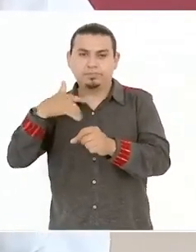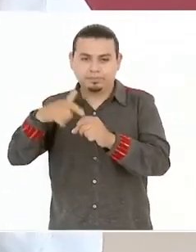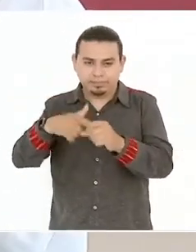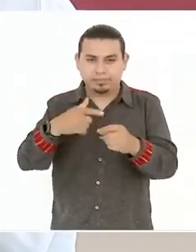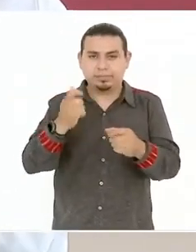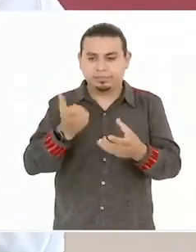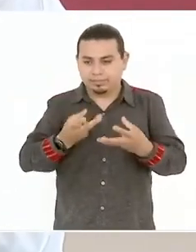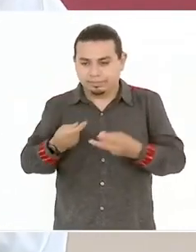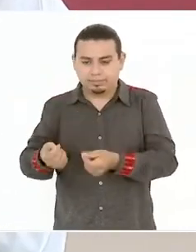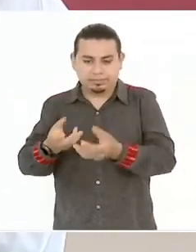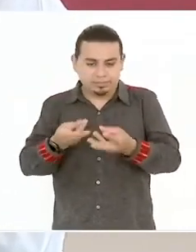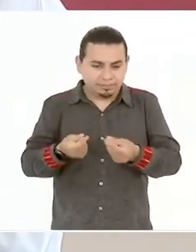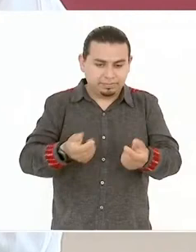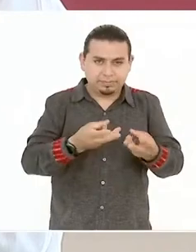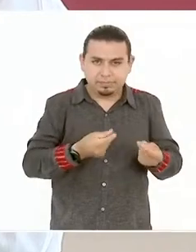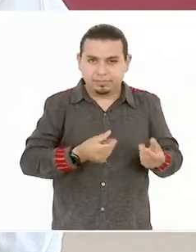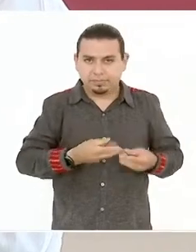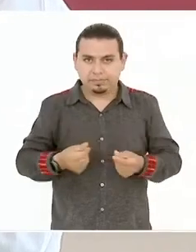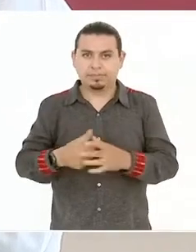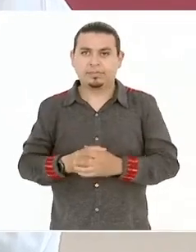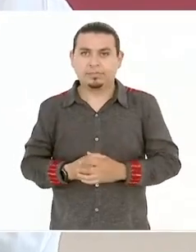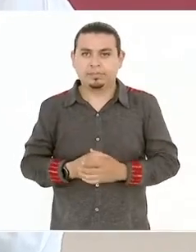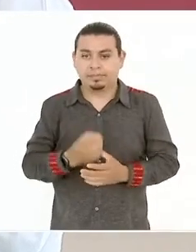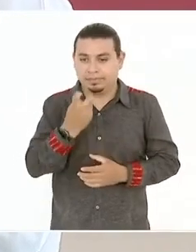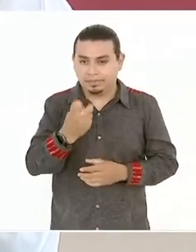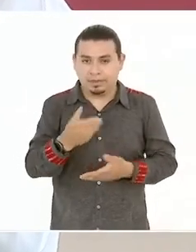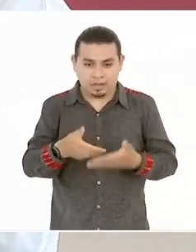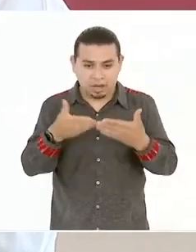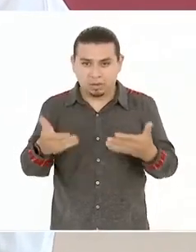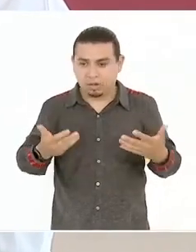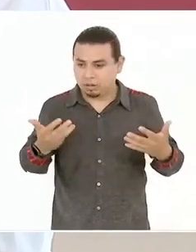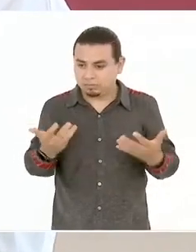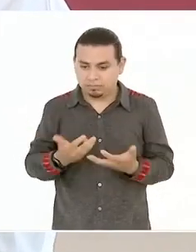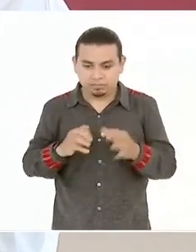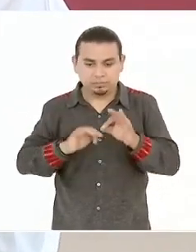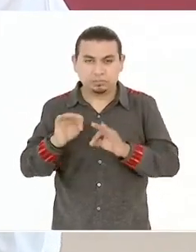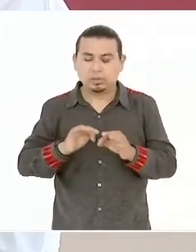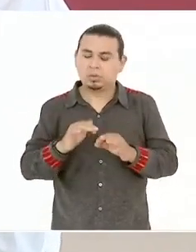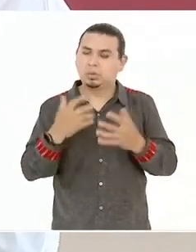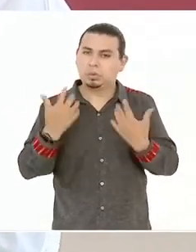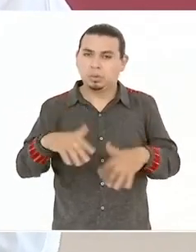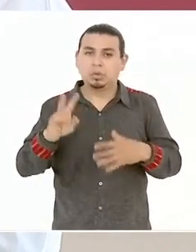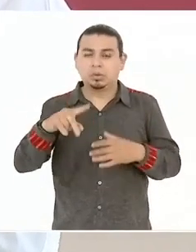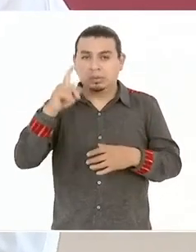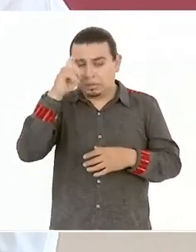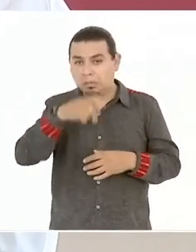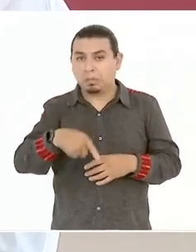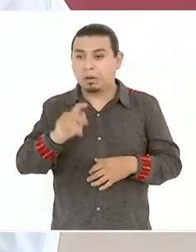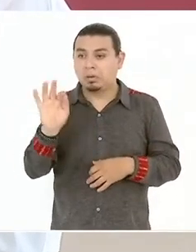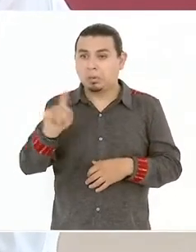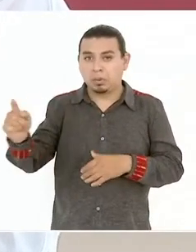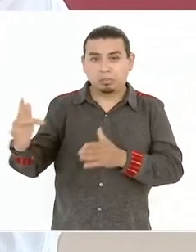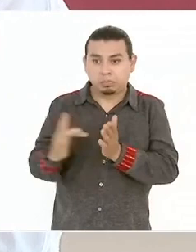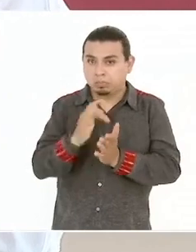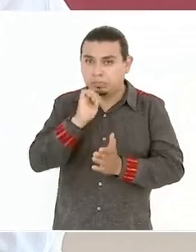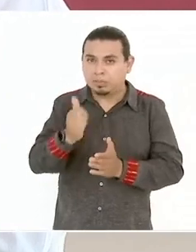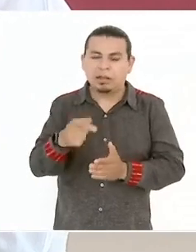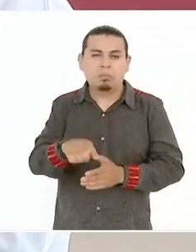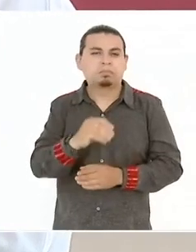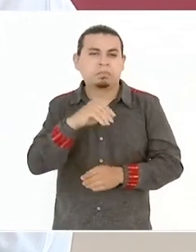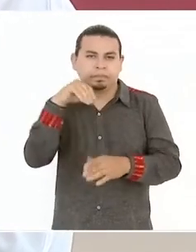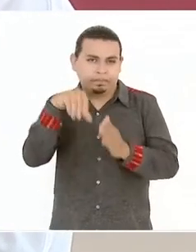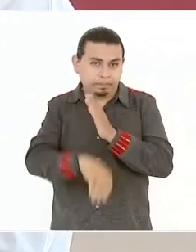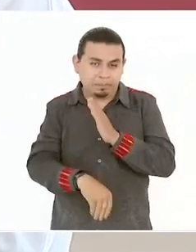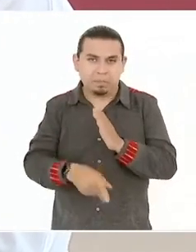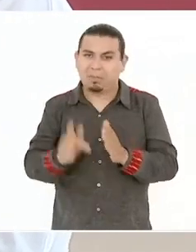de inversión privada. Llegar hasta este punto no hubiese sido posible sin la suma de esfuerzos entre